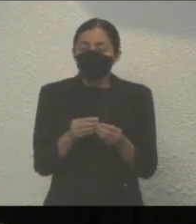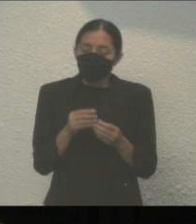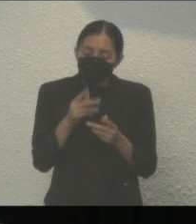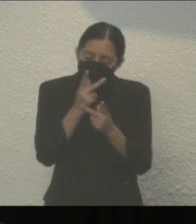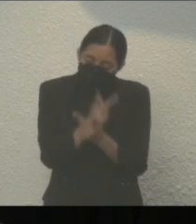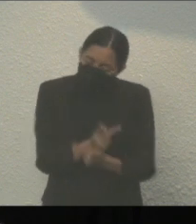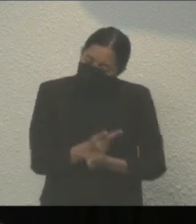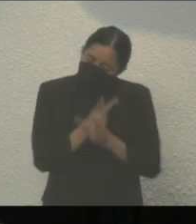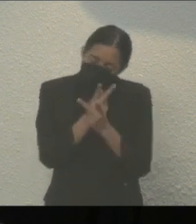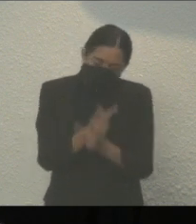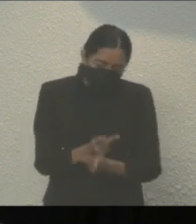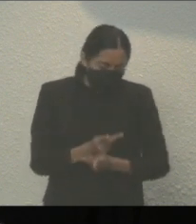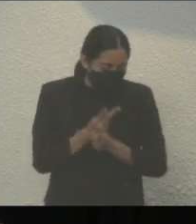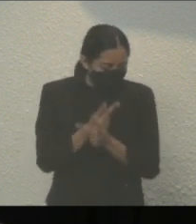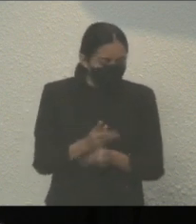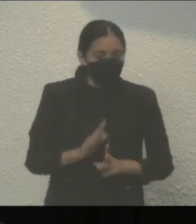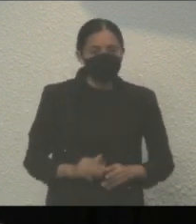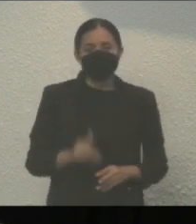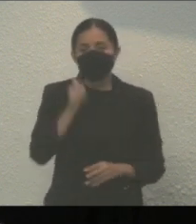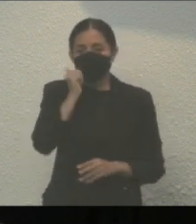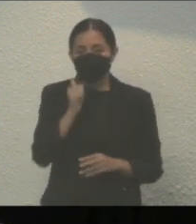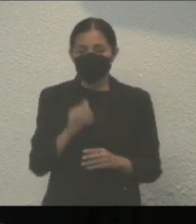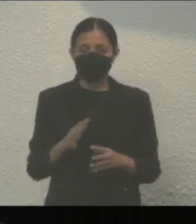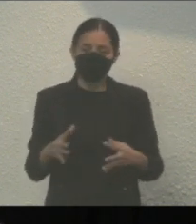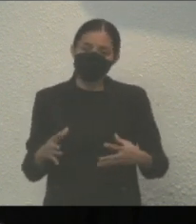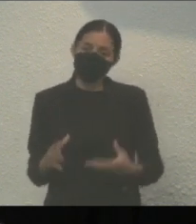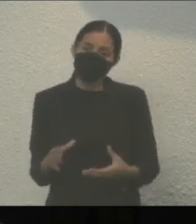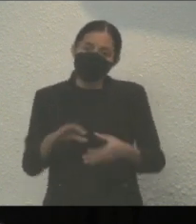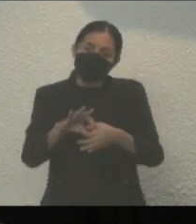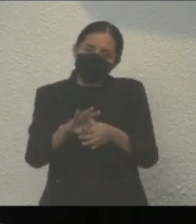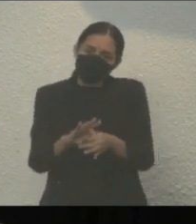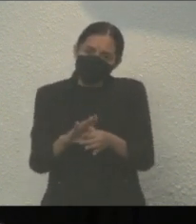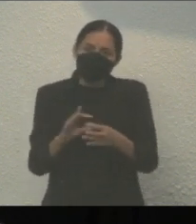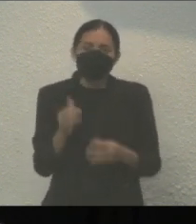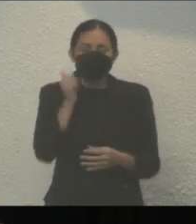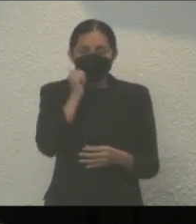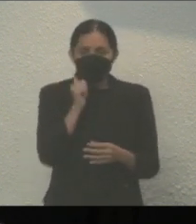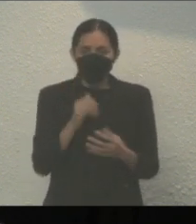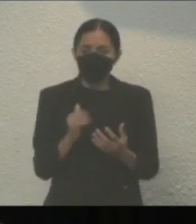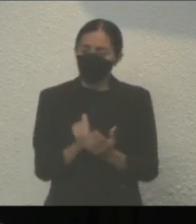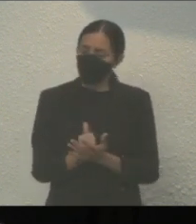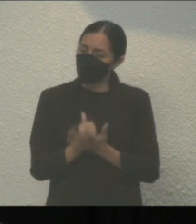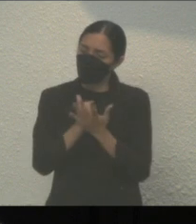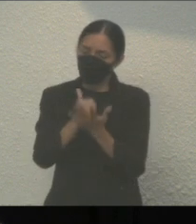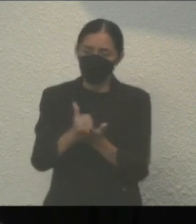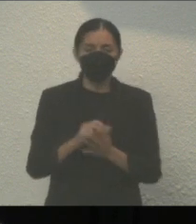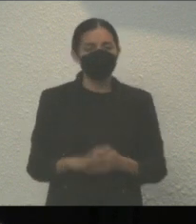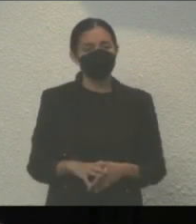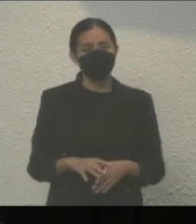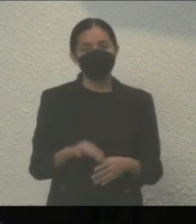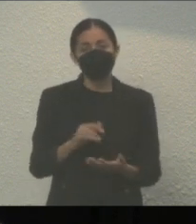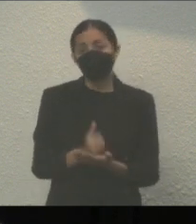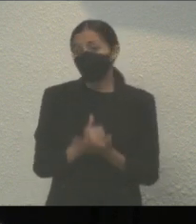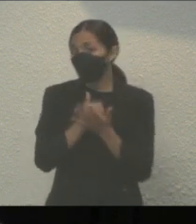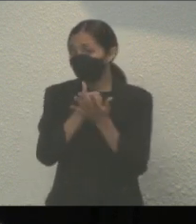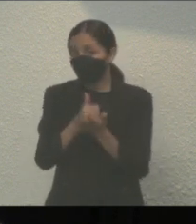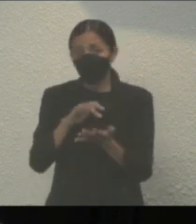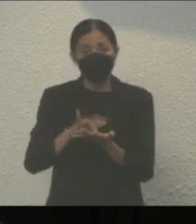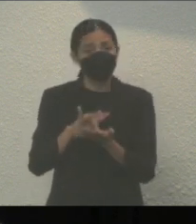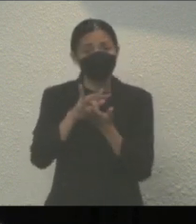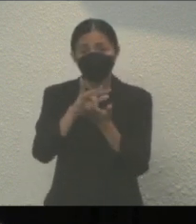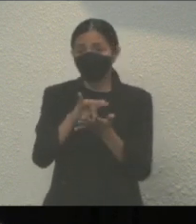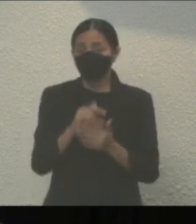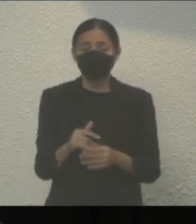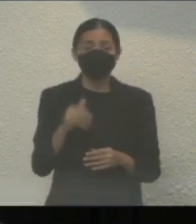paciencia, tolerancia y solidaridad hacia mi persona siempre. Gracias por el apoyo en